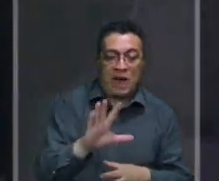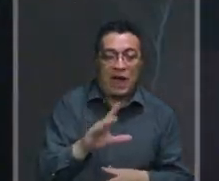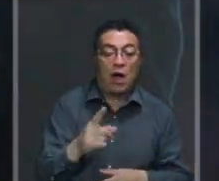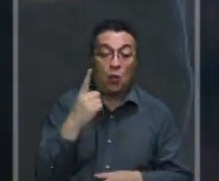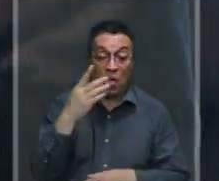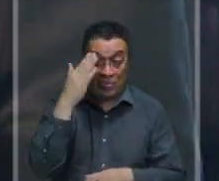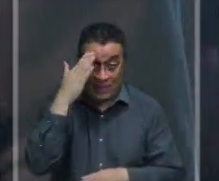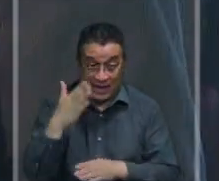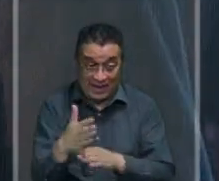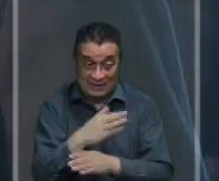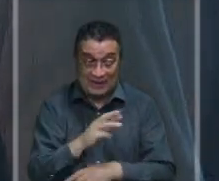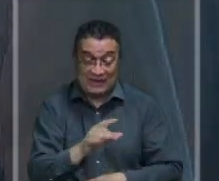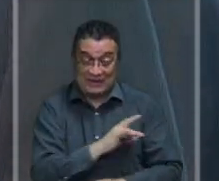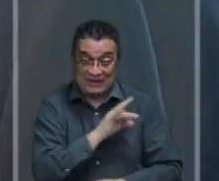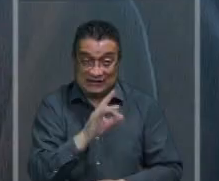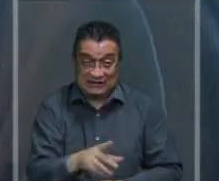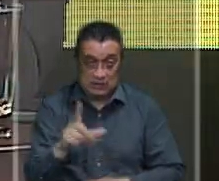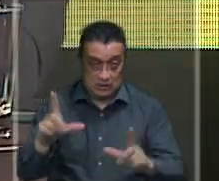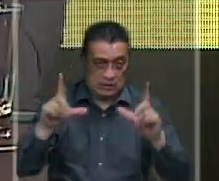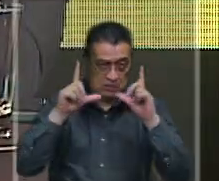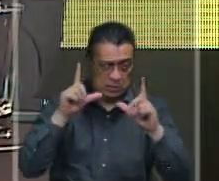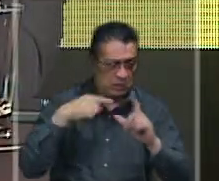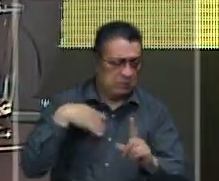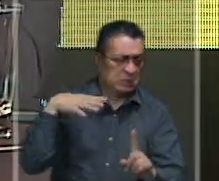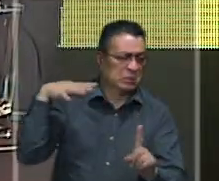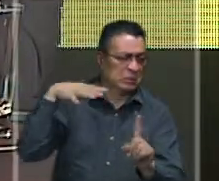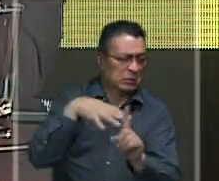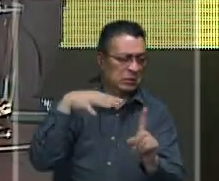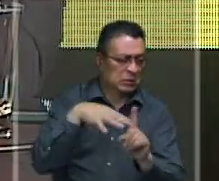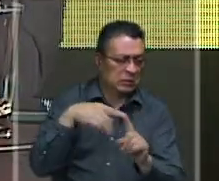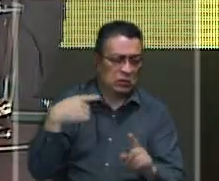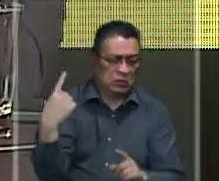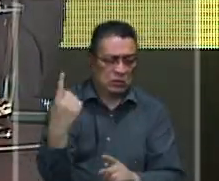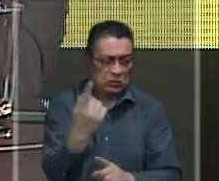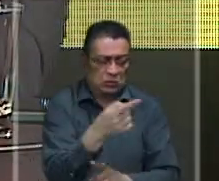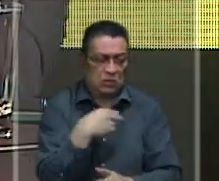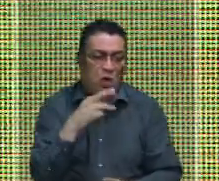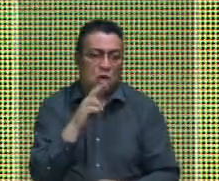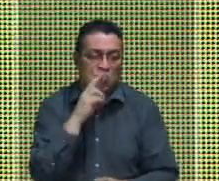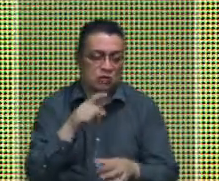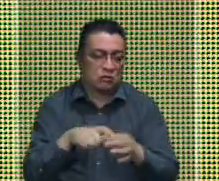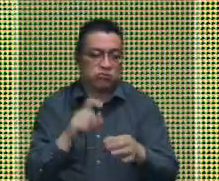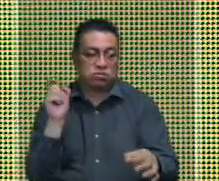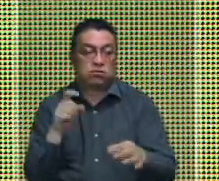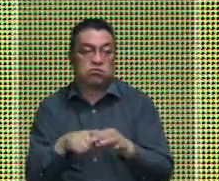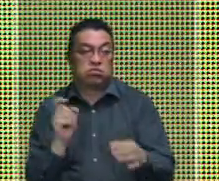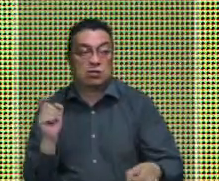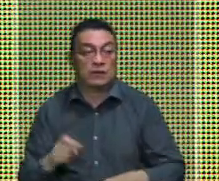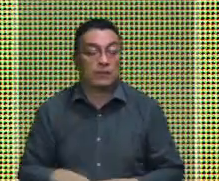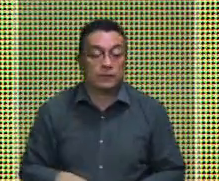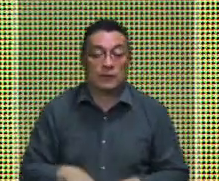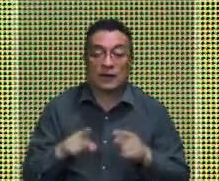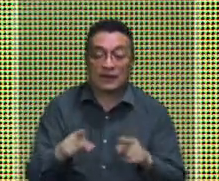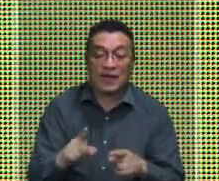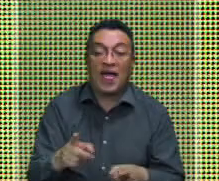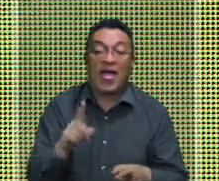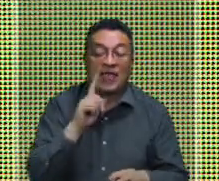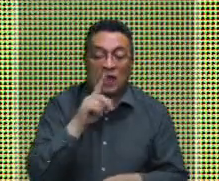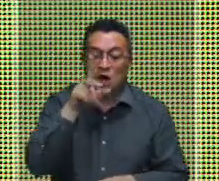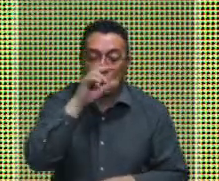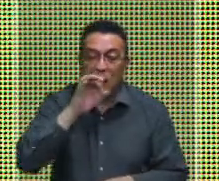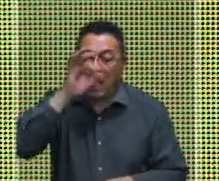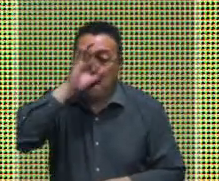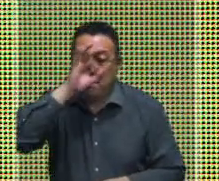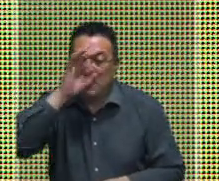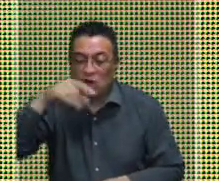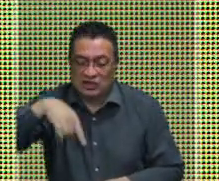Chile su figura era duramente criticada por destacados disidentes rusos. Lo que tienes es un Pinochet con mucho